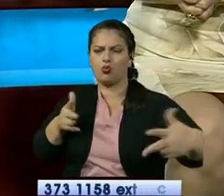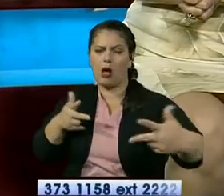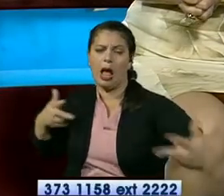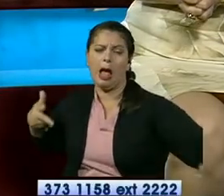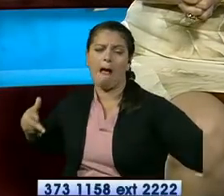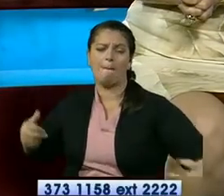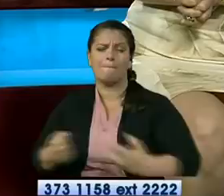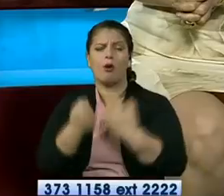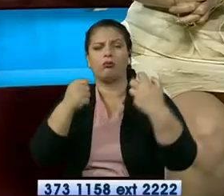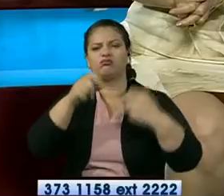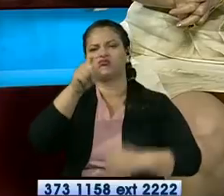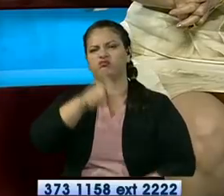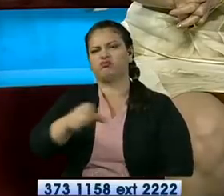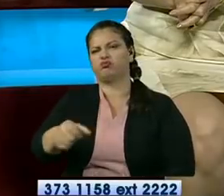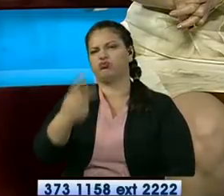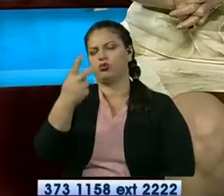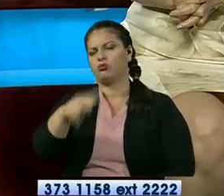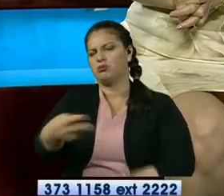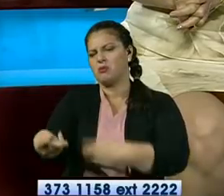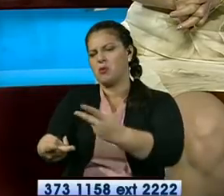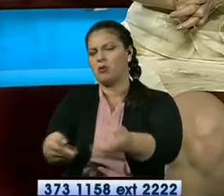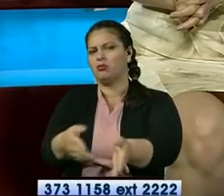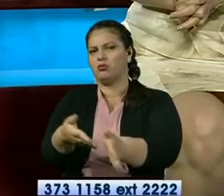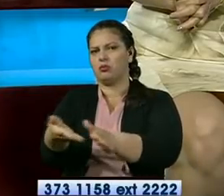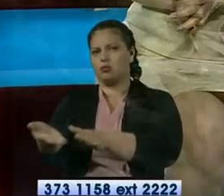quedado dormido.